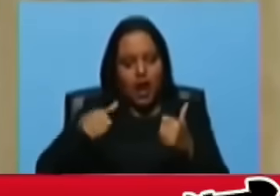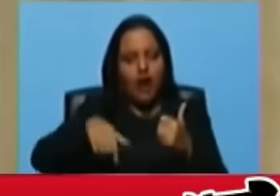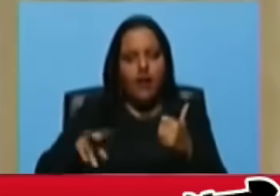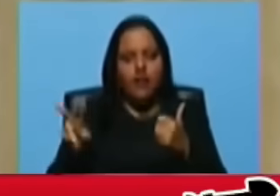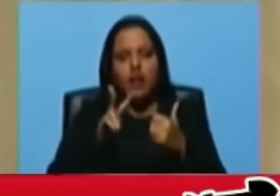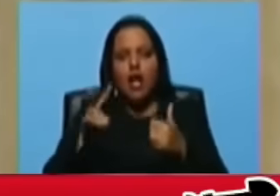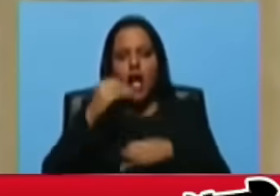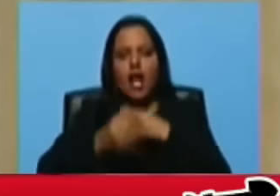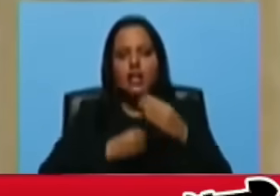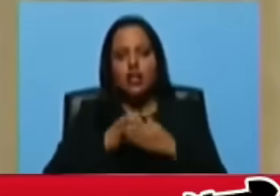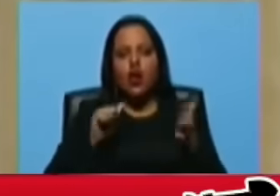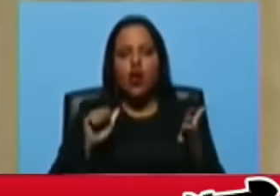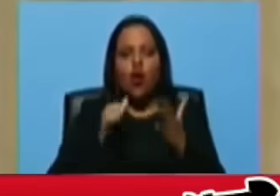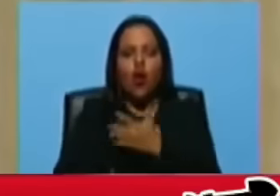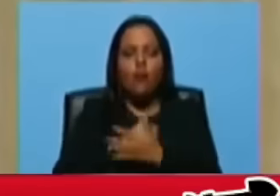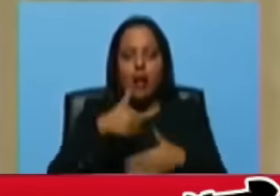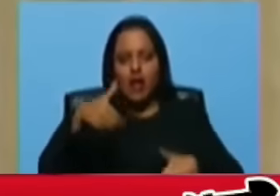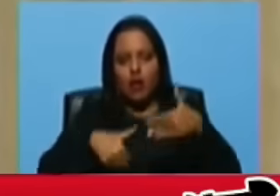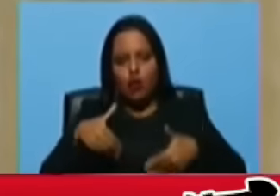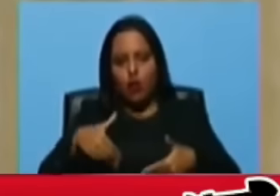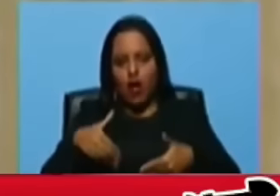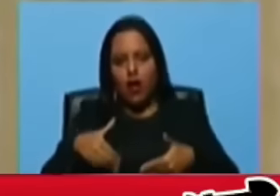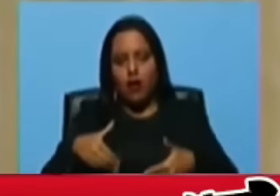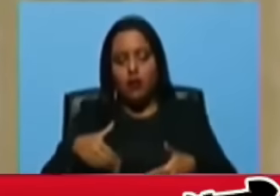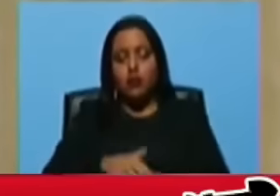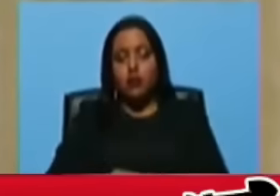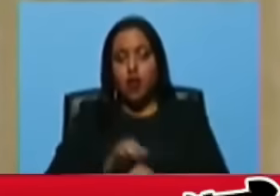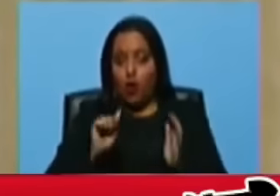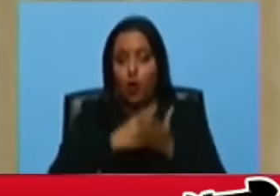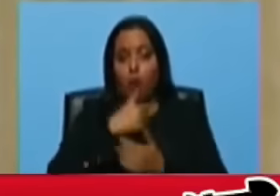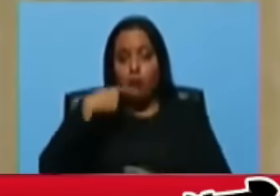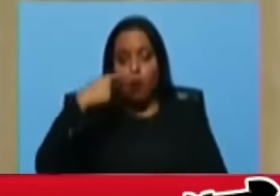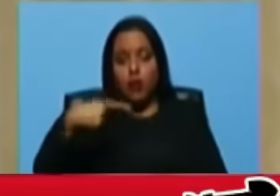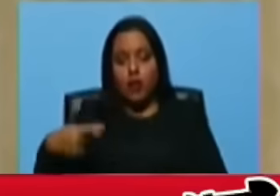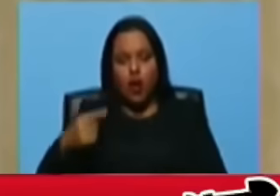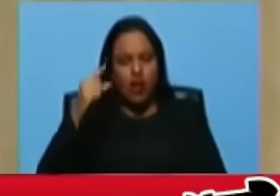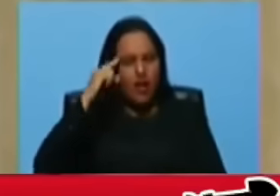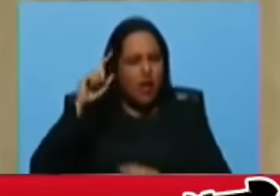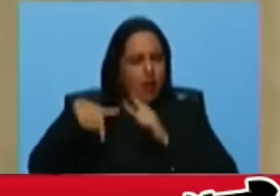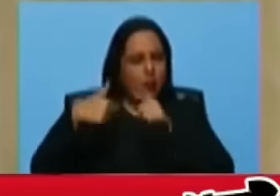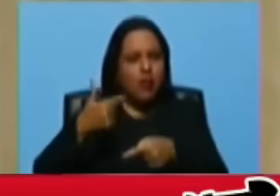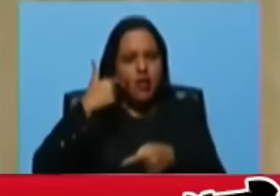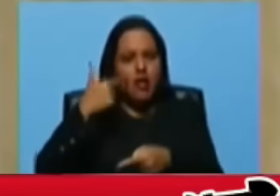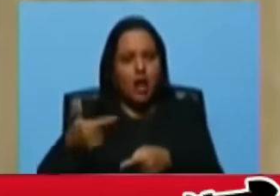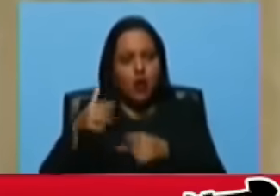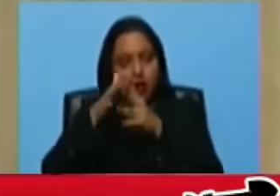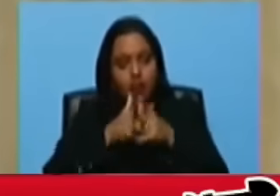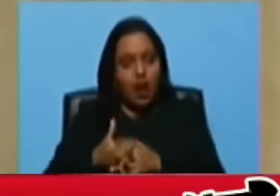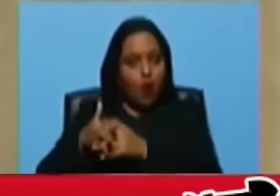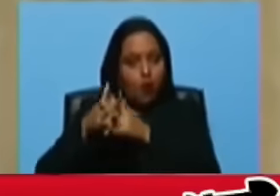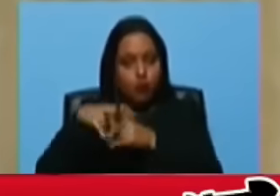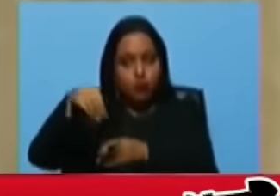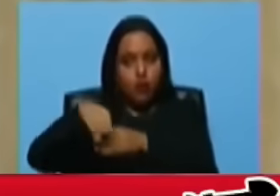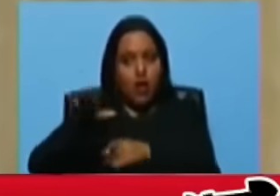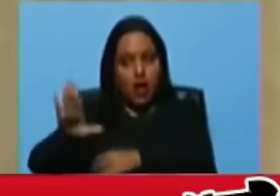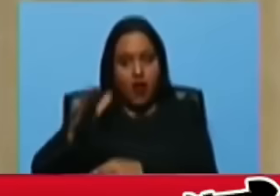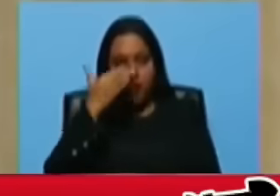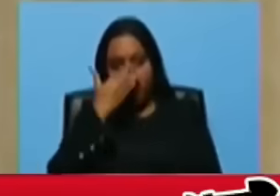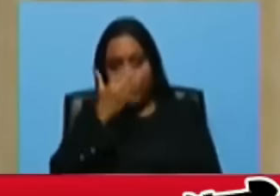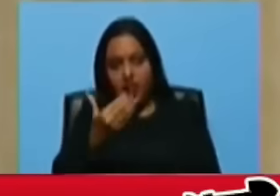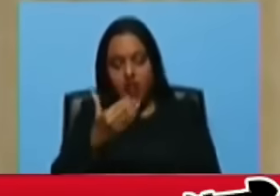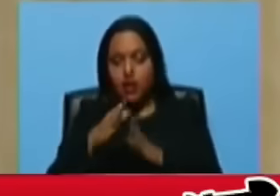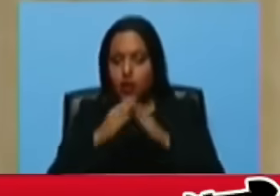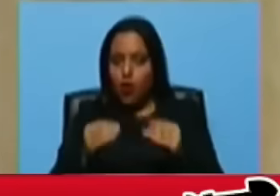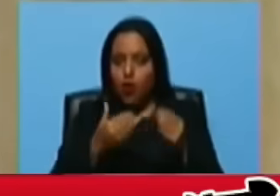electoral, del golpe político, y días después declaran desde Estados Unidos, ante tanta